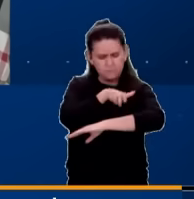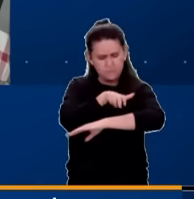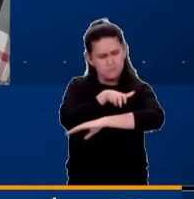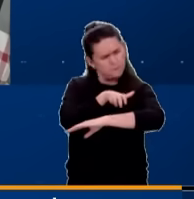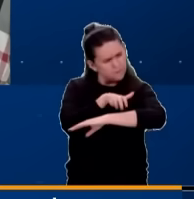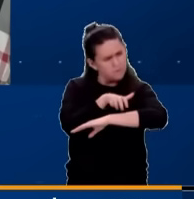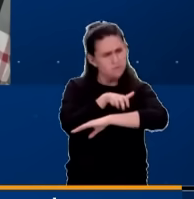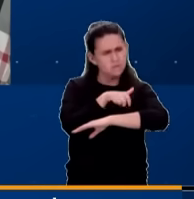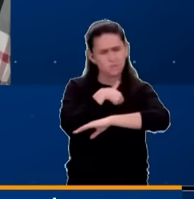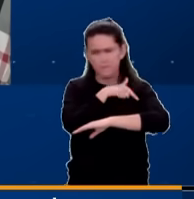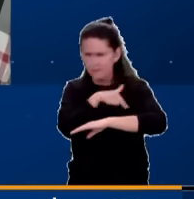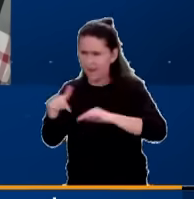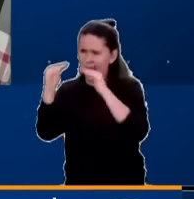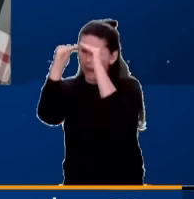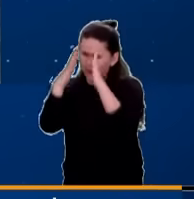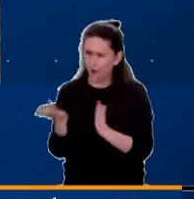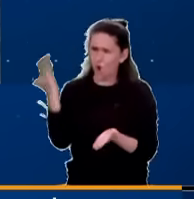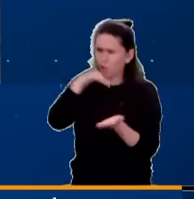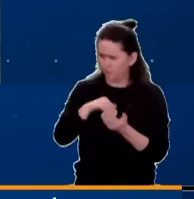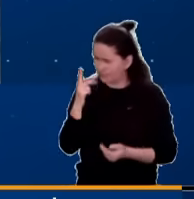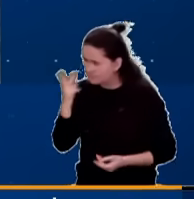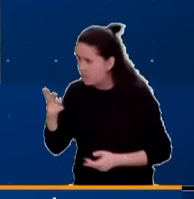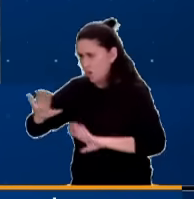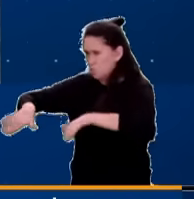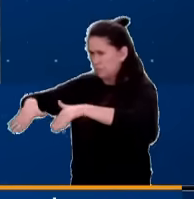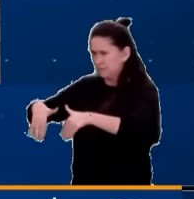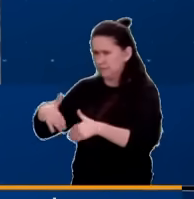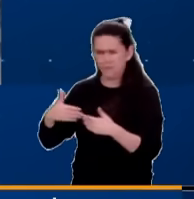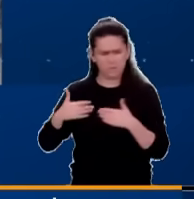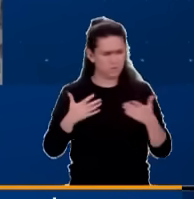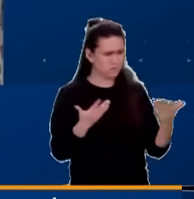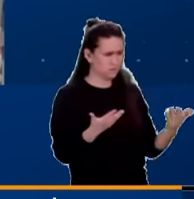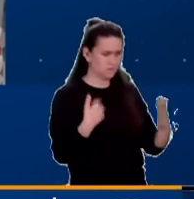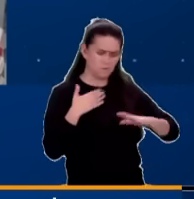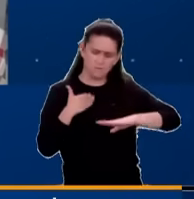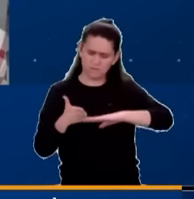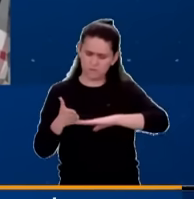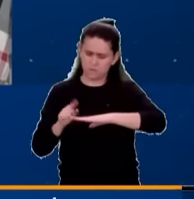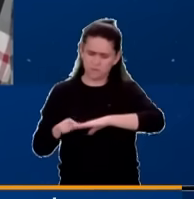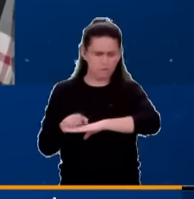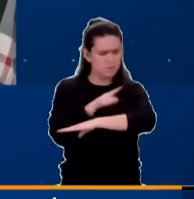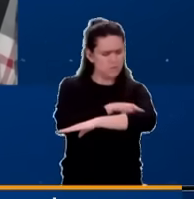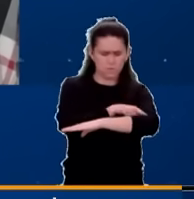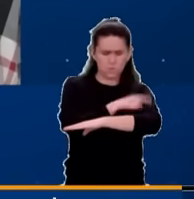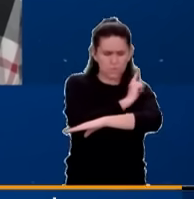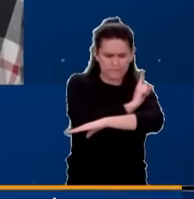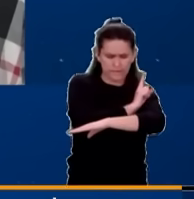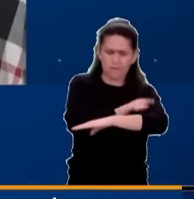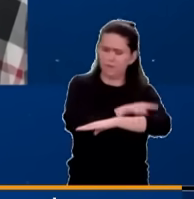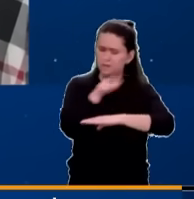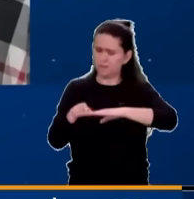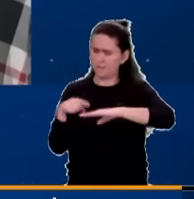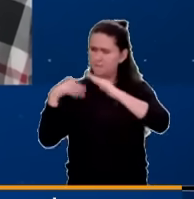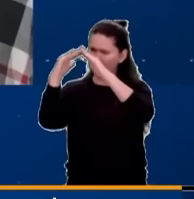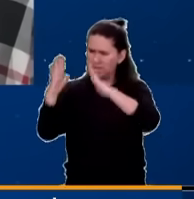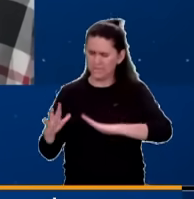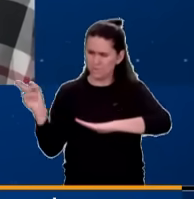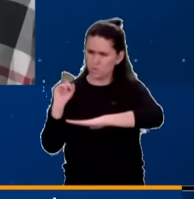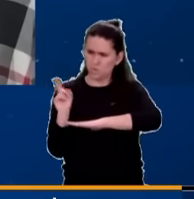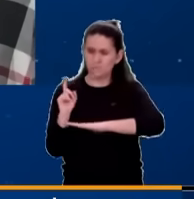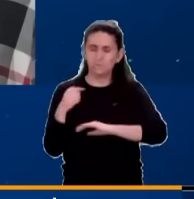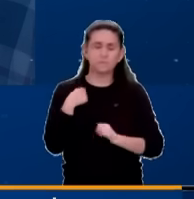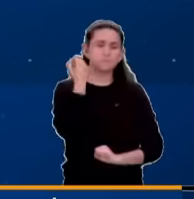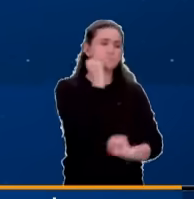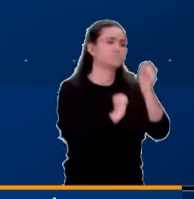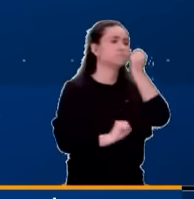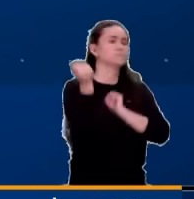casa otra vez para ver si está en la casa y no está. Entonces cuando yo ya veo que no está en la casa y ya entro en el desespero porque sé que algo